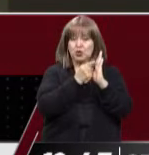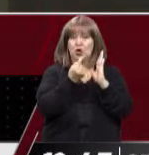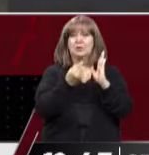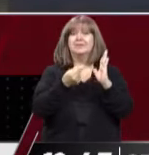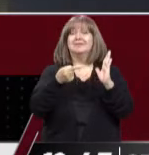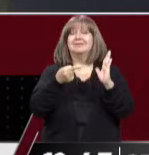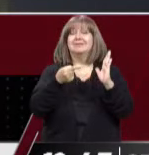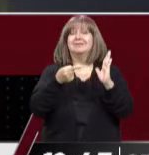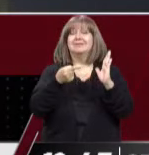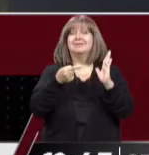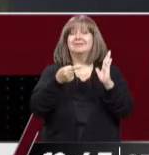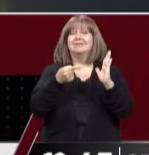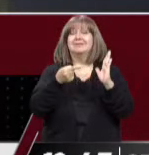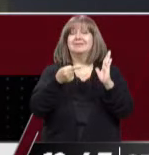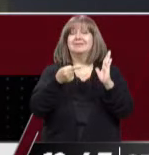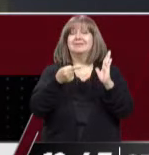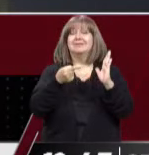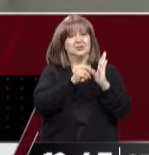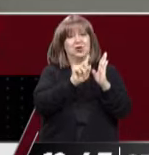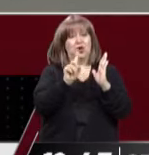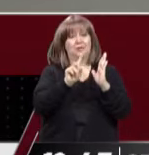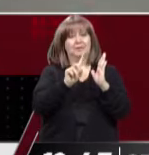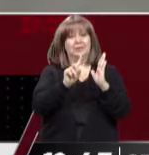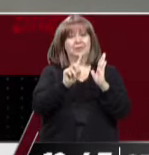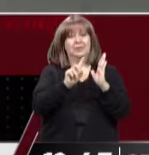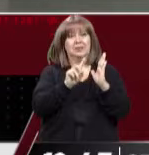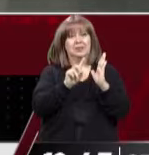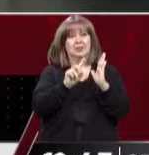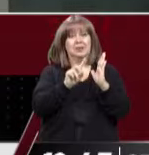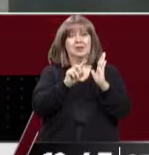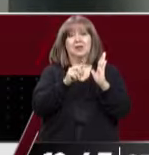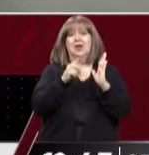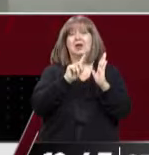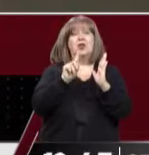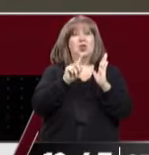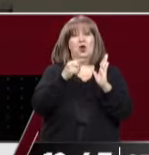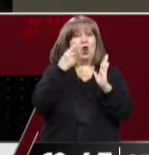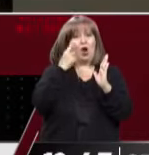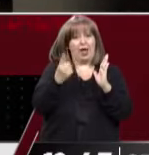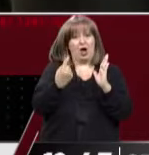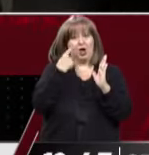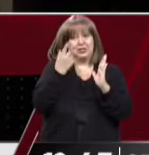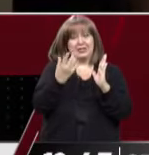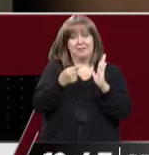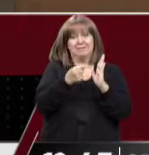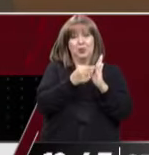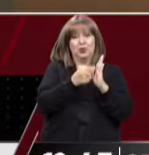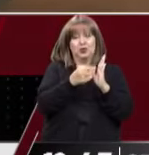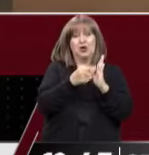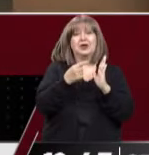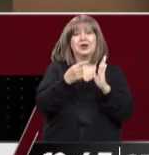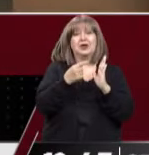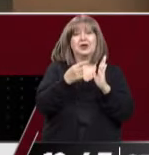no lo reconoce y que ha sido pagado con debido a que cuando arrancamos el año